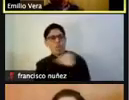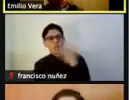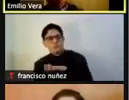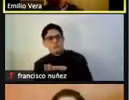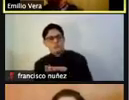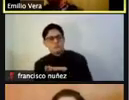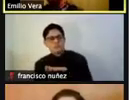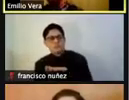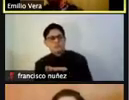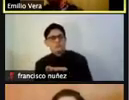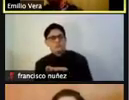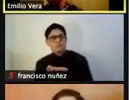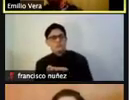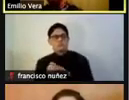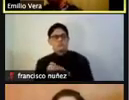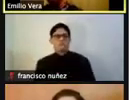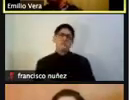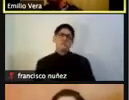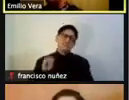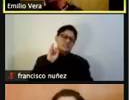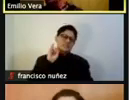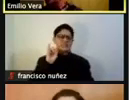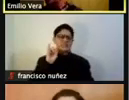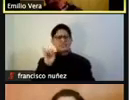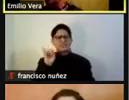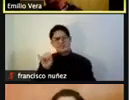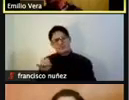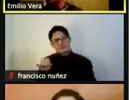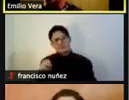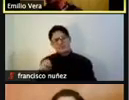un bicho, un pescado está a unos